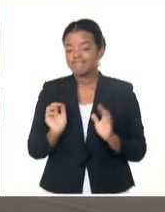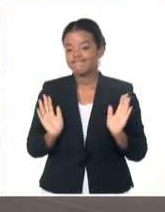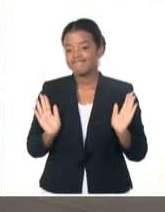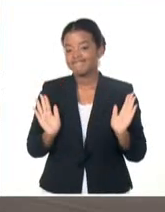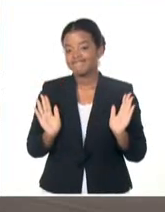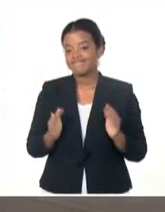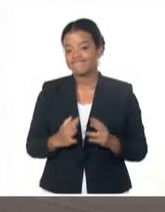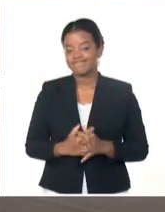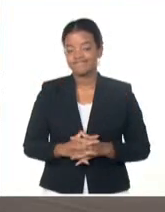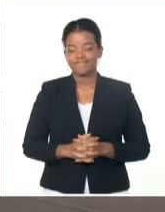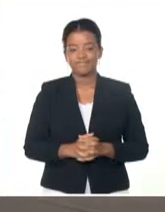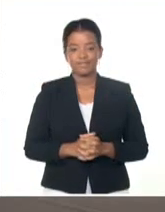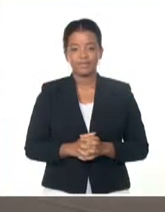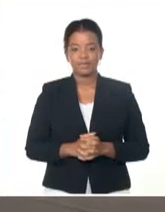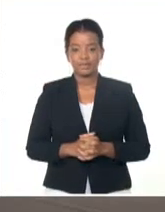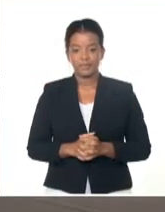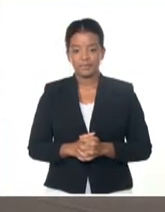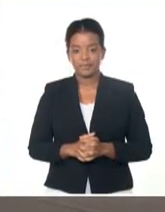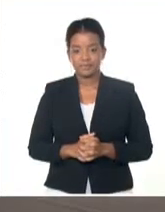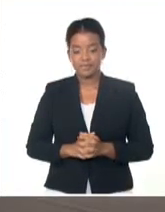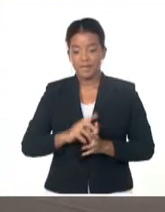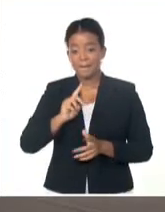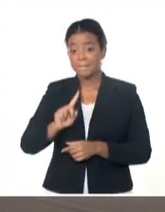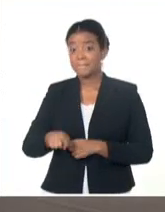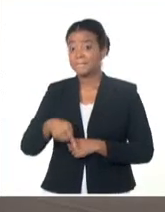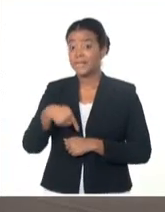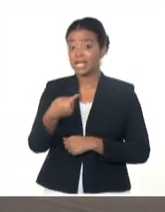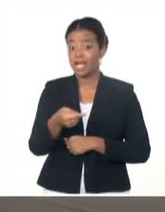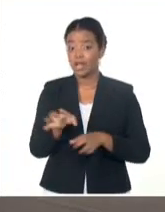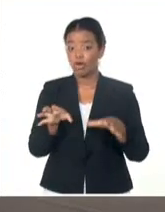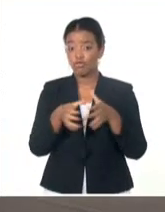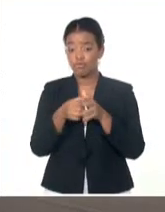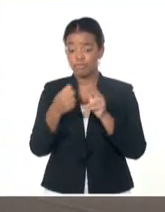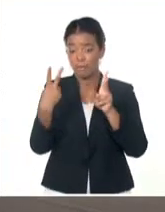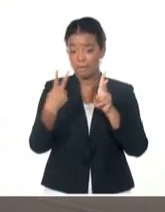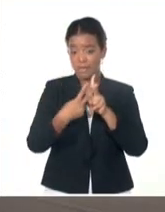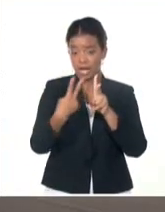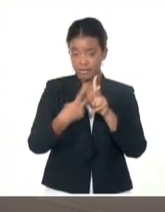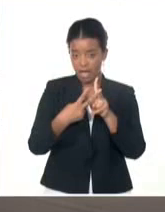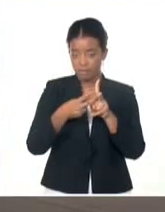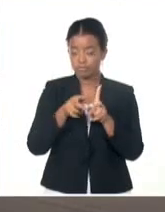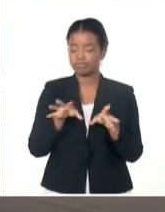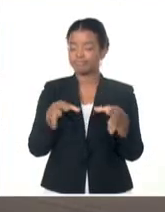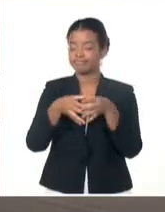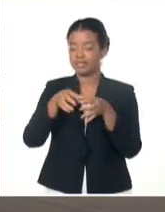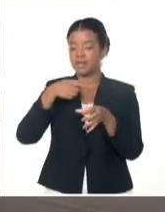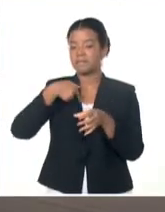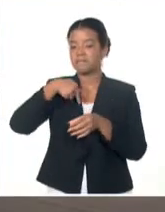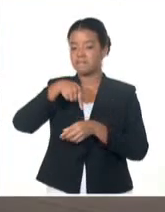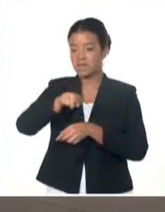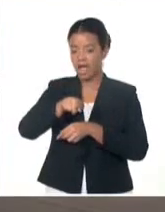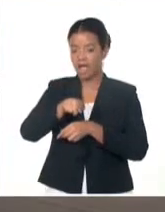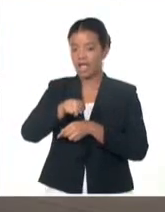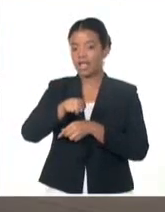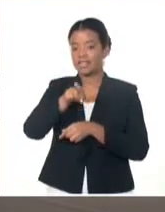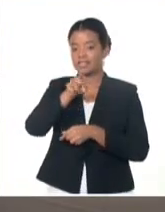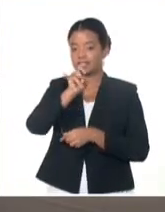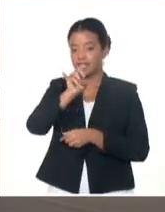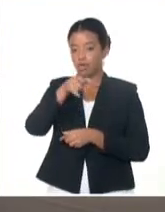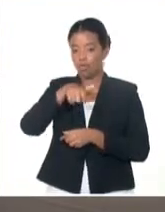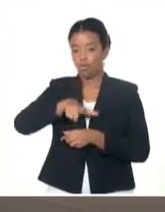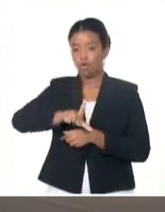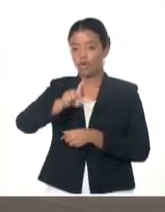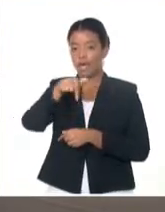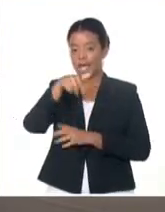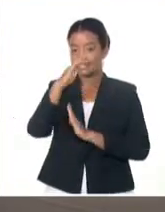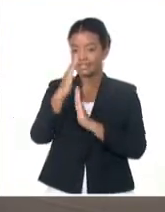Y mañana será abanderado el equipo de Bayamo que representará a Cuba en la Serie Mundial de las Pequeñas Ligas a partir del 16 de julio del presente mes en